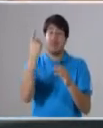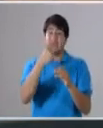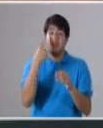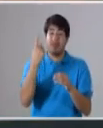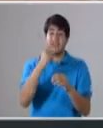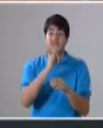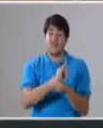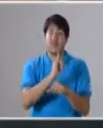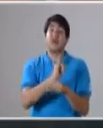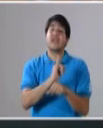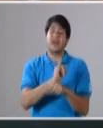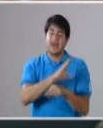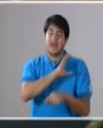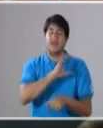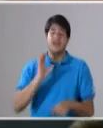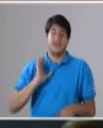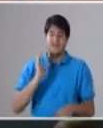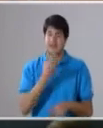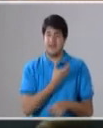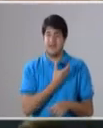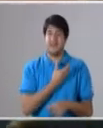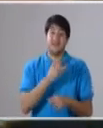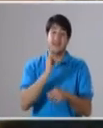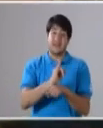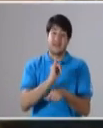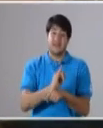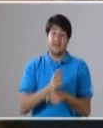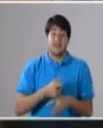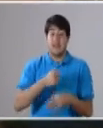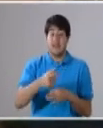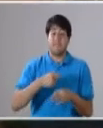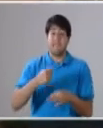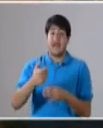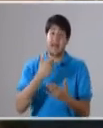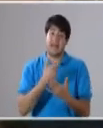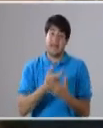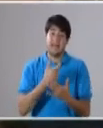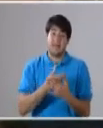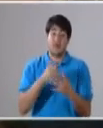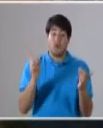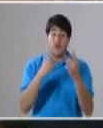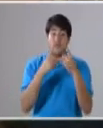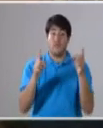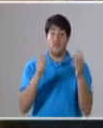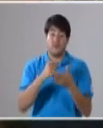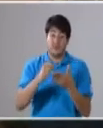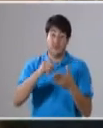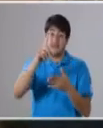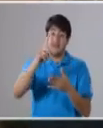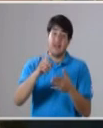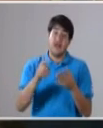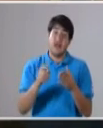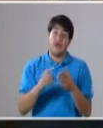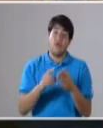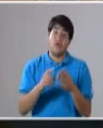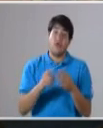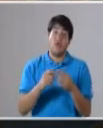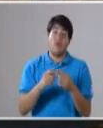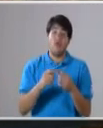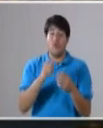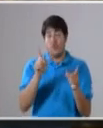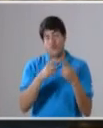pagaran algún dinero a los músicos que hubieran hecho algún himno que cantaran el domingo, por